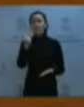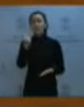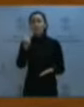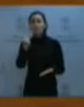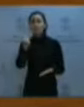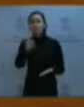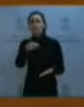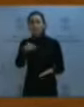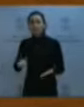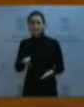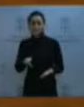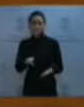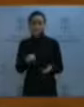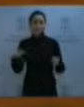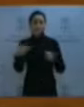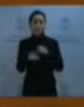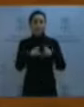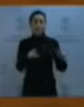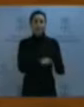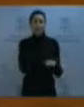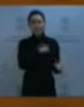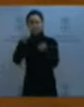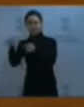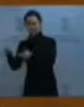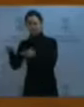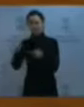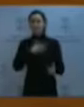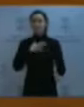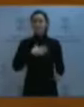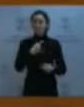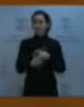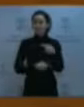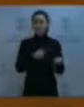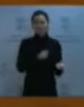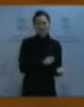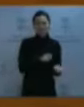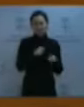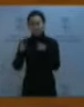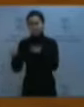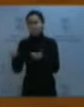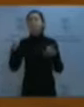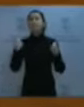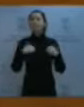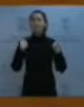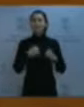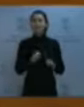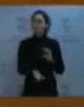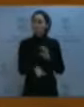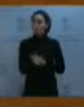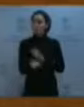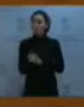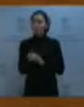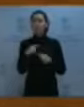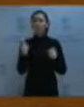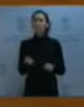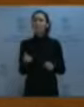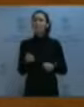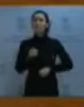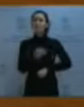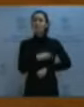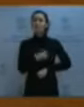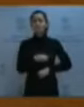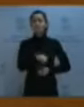las deslocalizaciones de empresas y de patrimonios familiares que están sucediendo y que estamos perdiendo ingresos por ahí, por